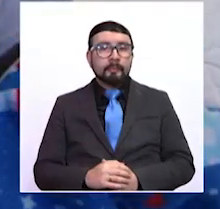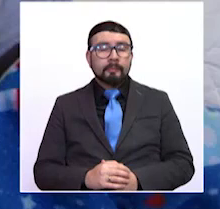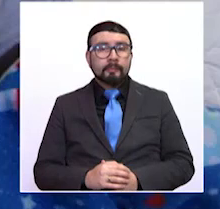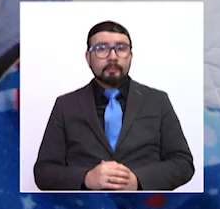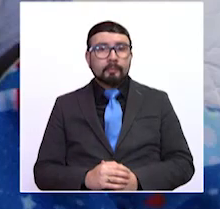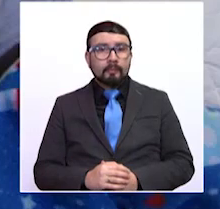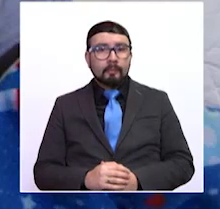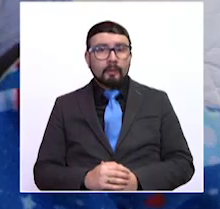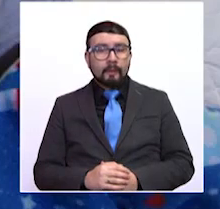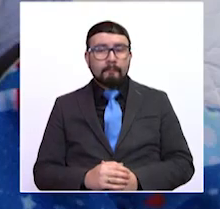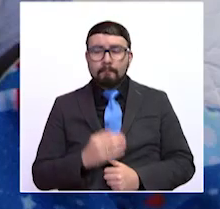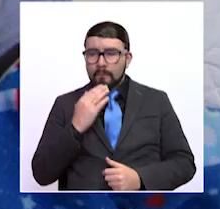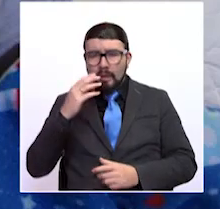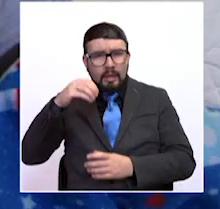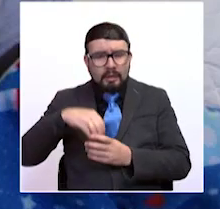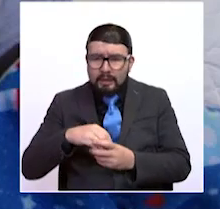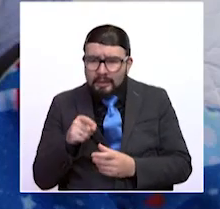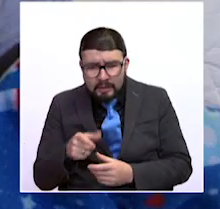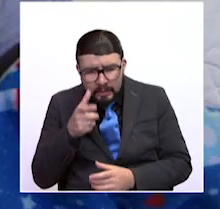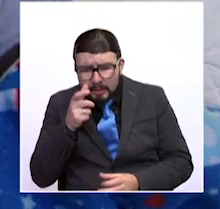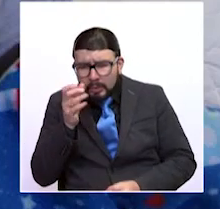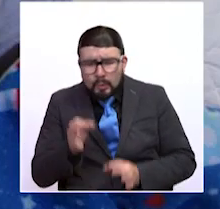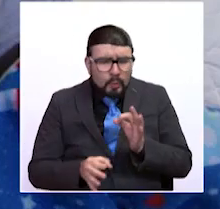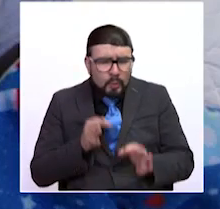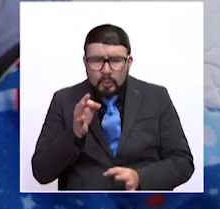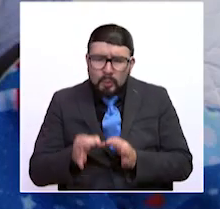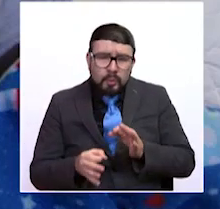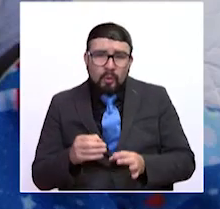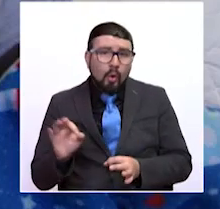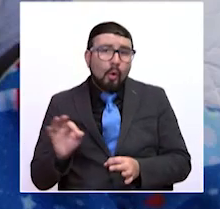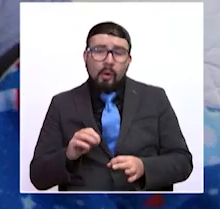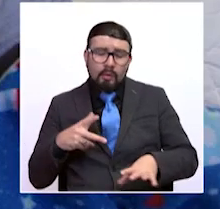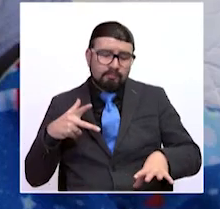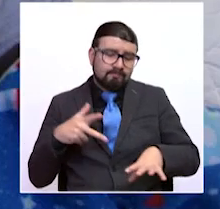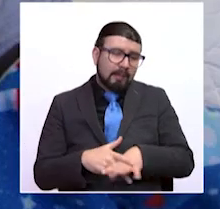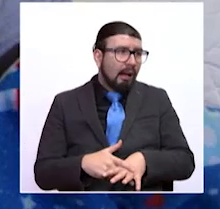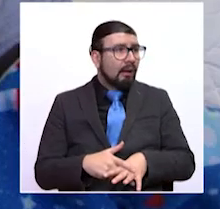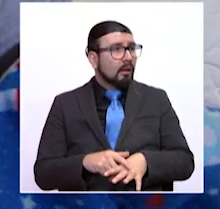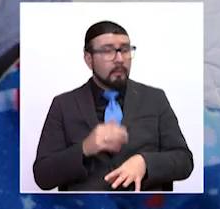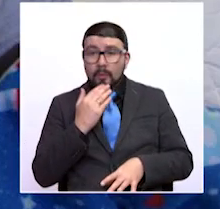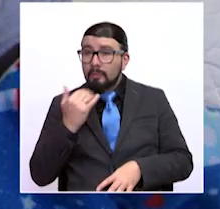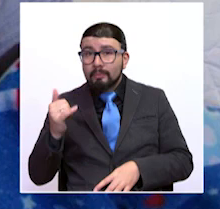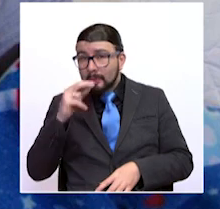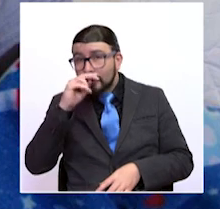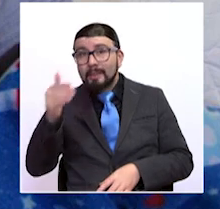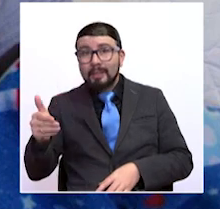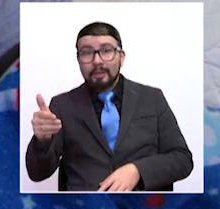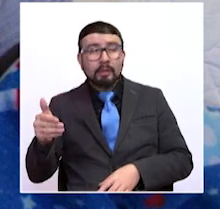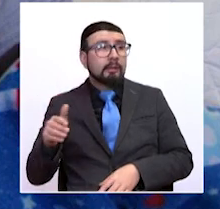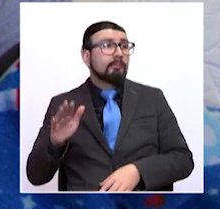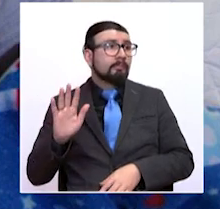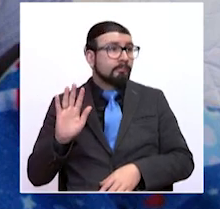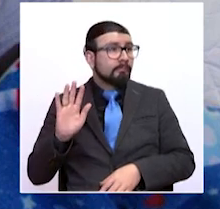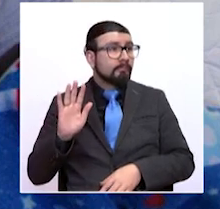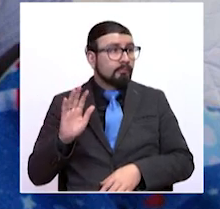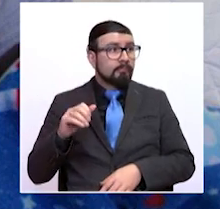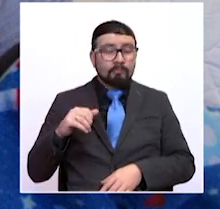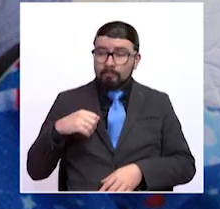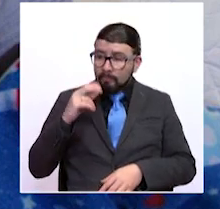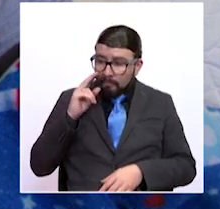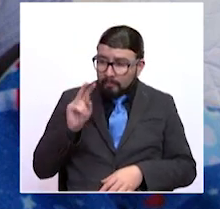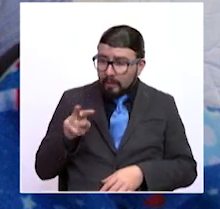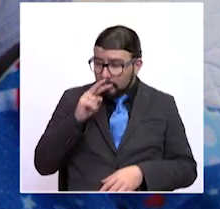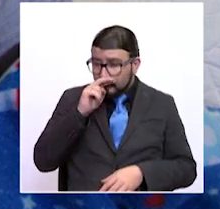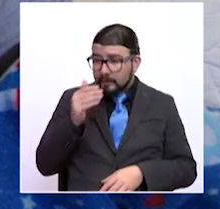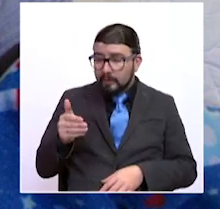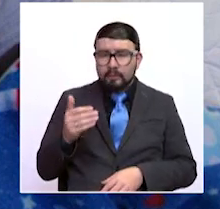en UCI, desde dejar secuelas como ya vimos de amputación. Ahí vemos el niño, cómo vemos al niño